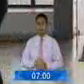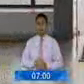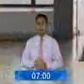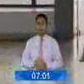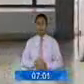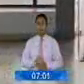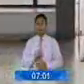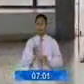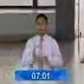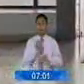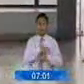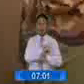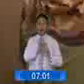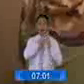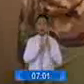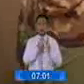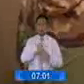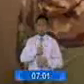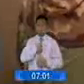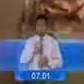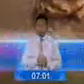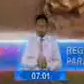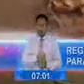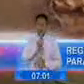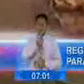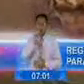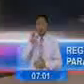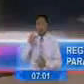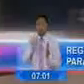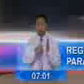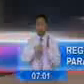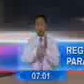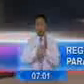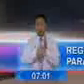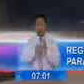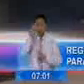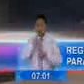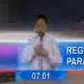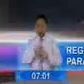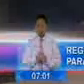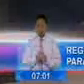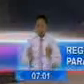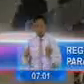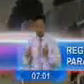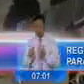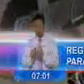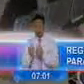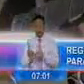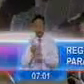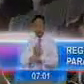de la pandemia, el registro civil emitía aproximadamente 200.000 cédulas mensuales, mientras que en época preelectoral la